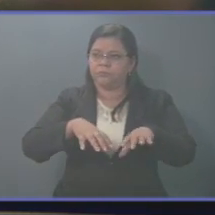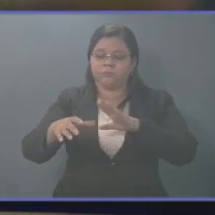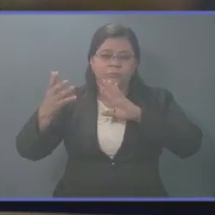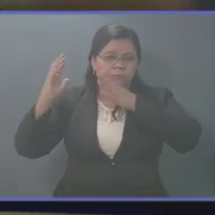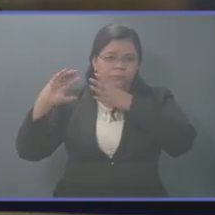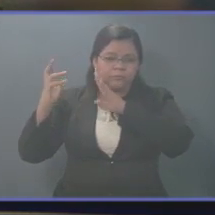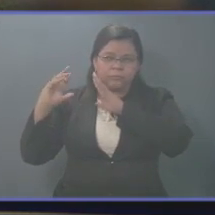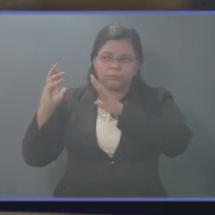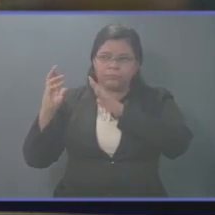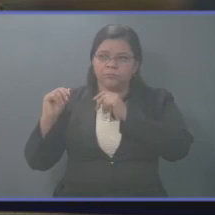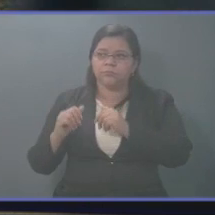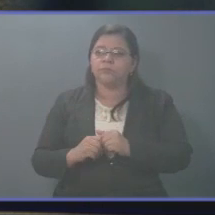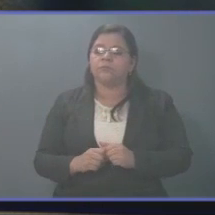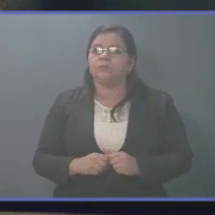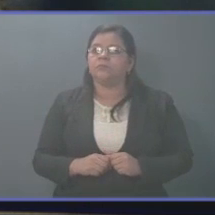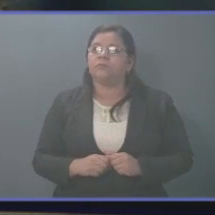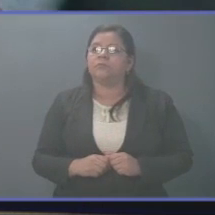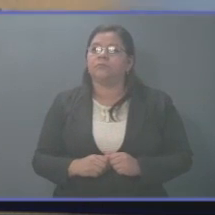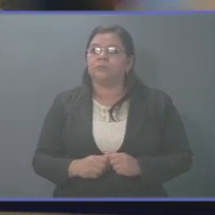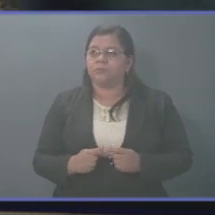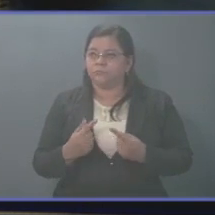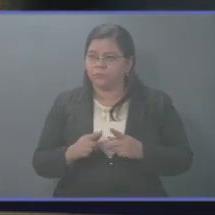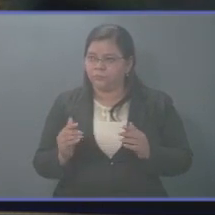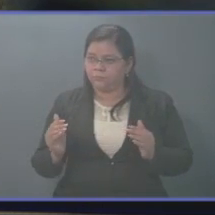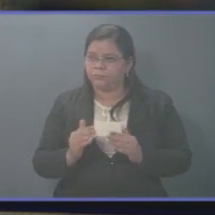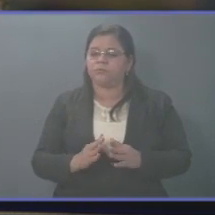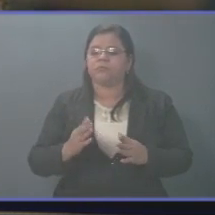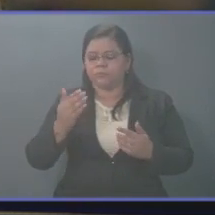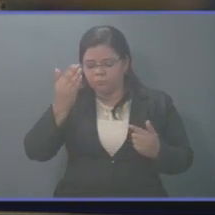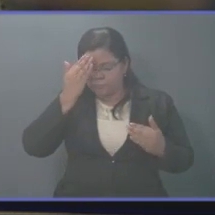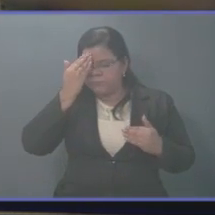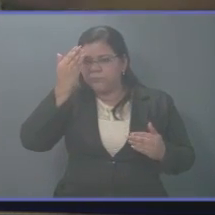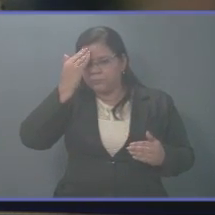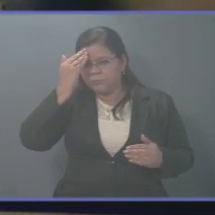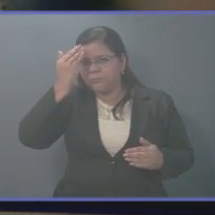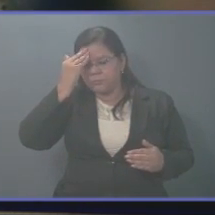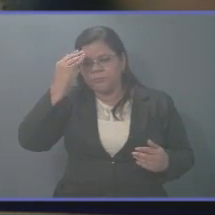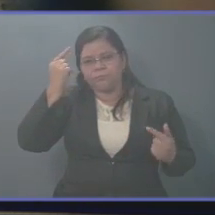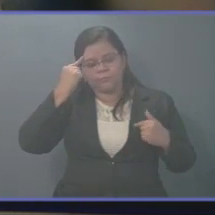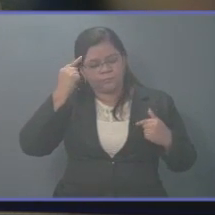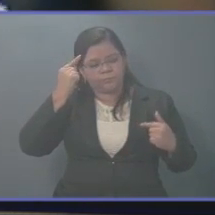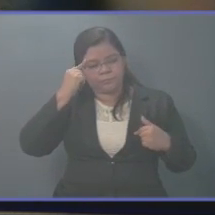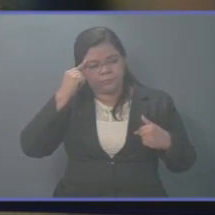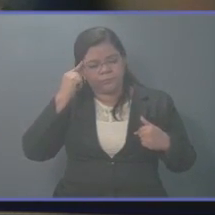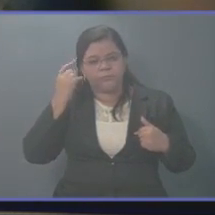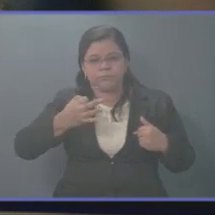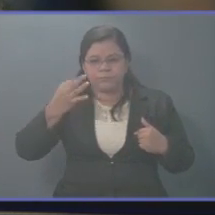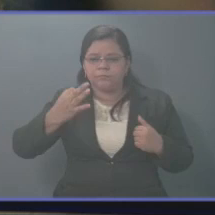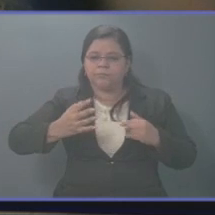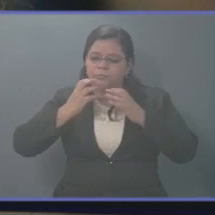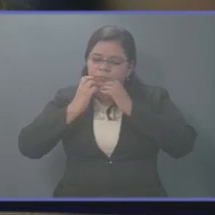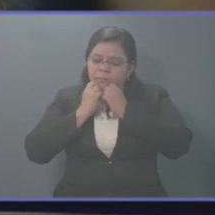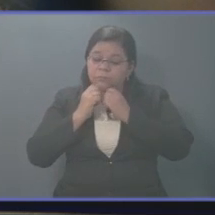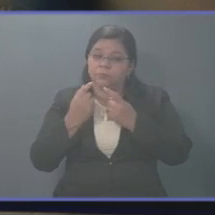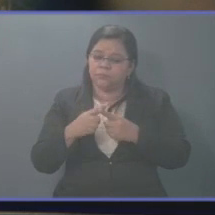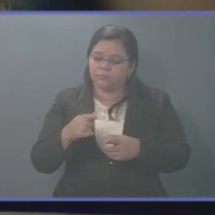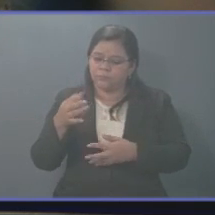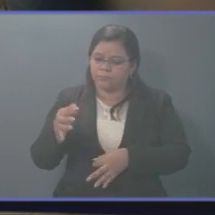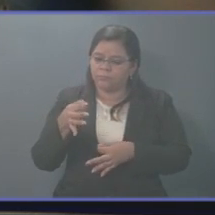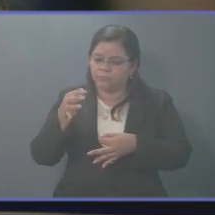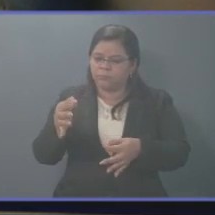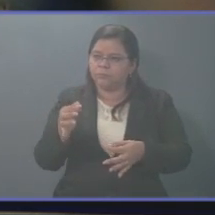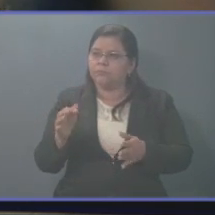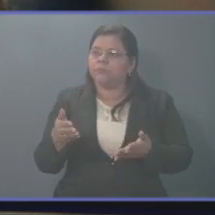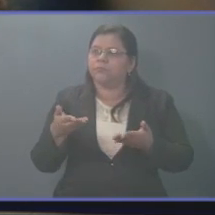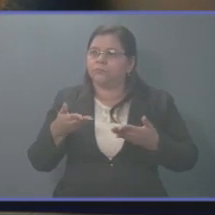sonsonate que están muy conscientes de la conservación pero esta pieza viene